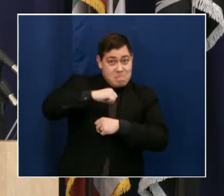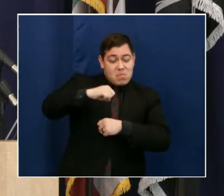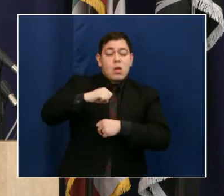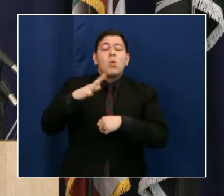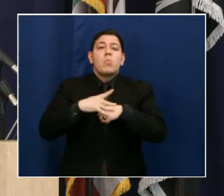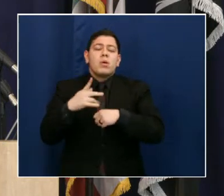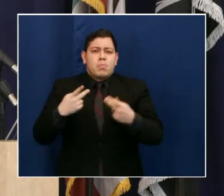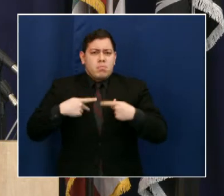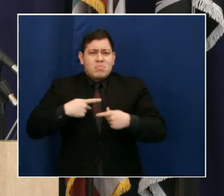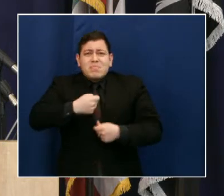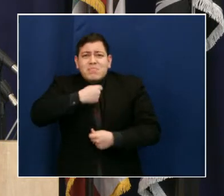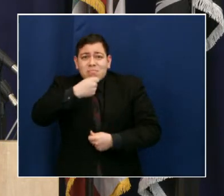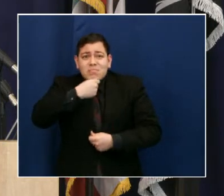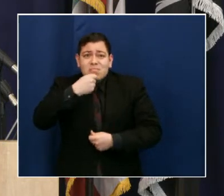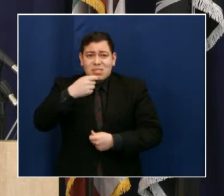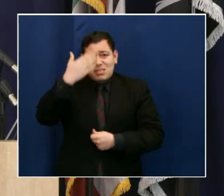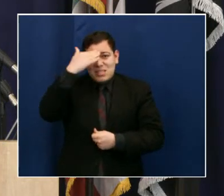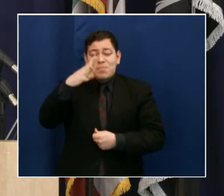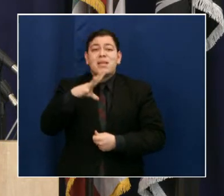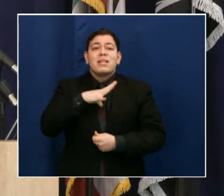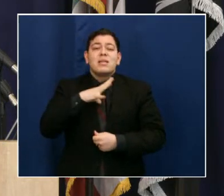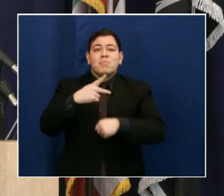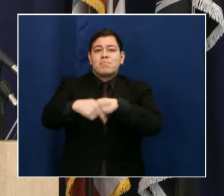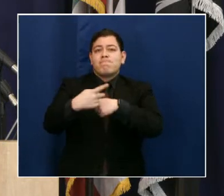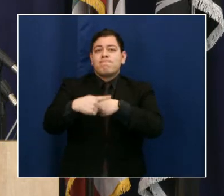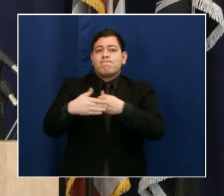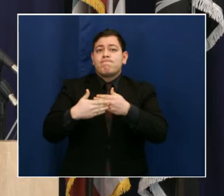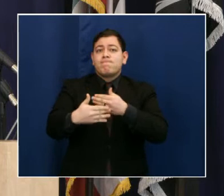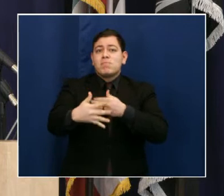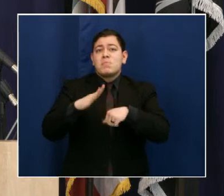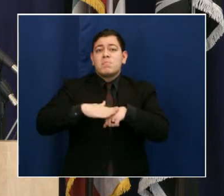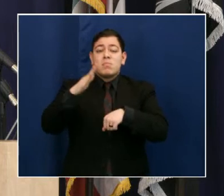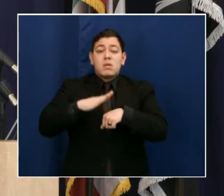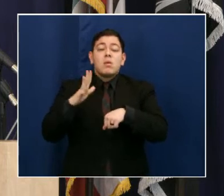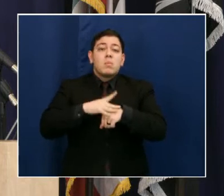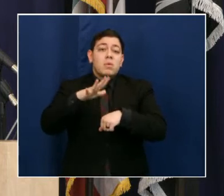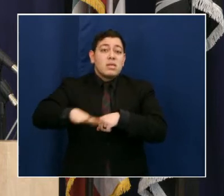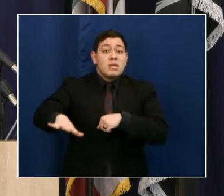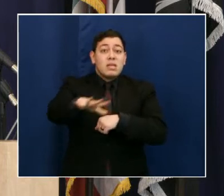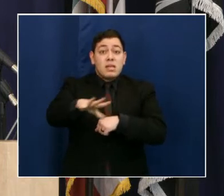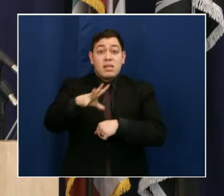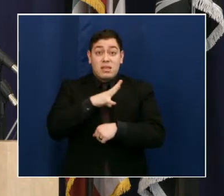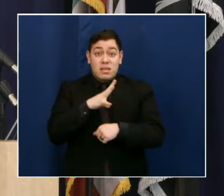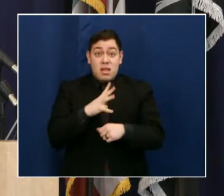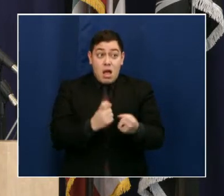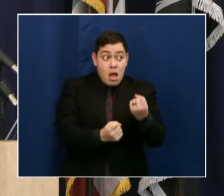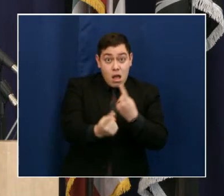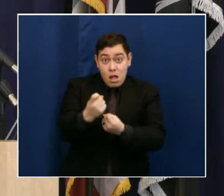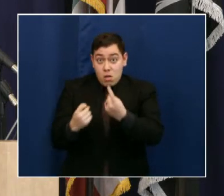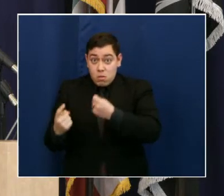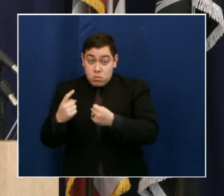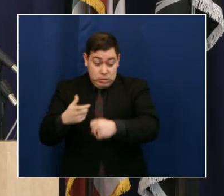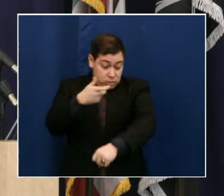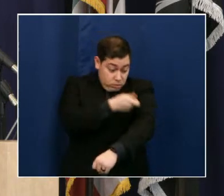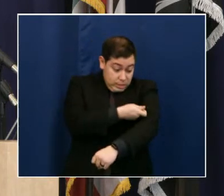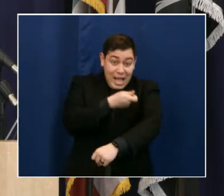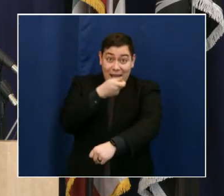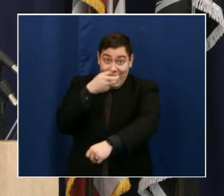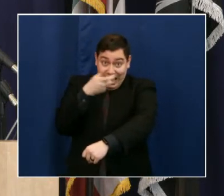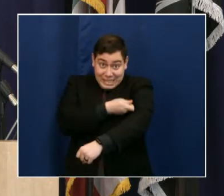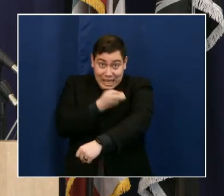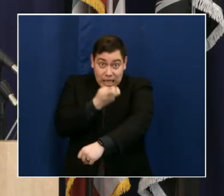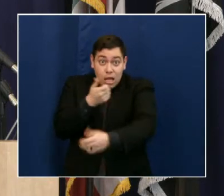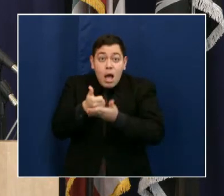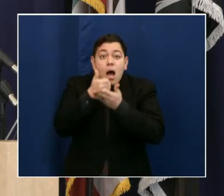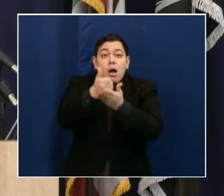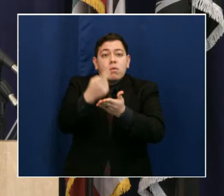tercera edad están a riesgo y es muy importante para nosotros comunicar con nuestras comunidades que esta vacuna es efectiva, que esta vacuna es